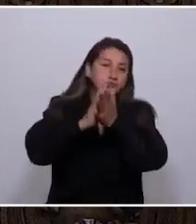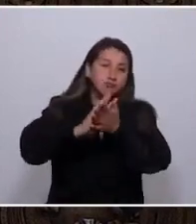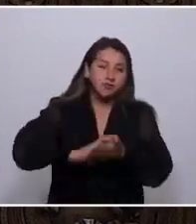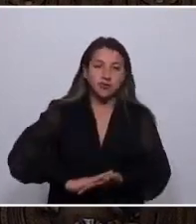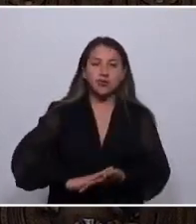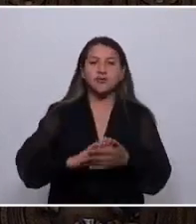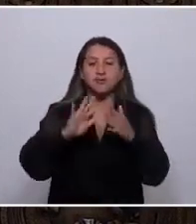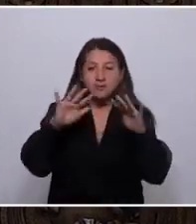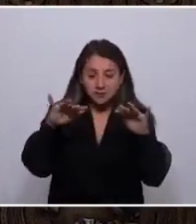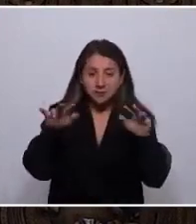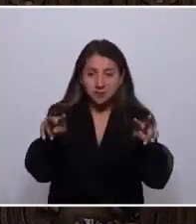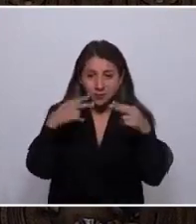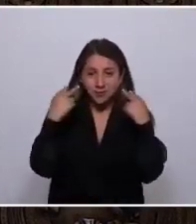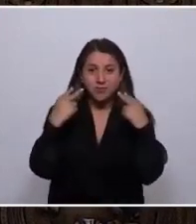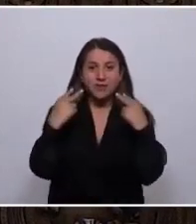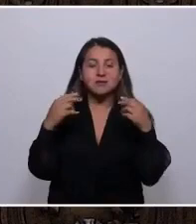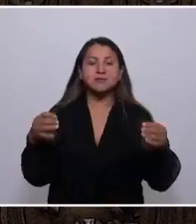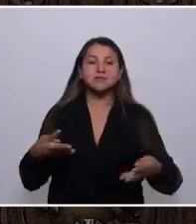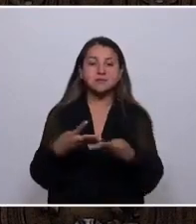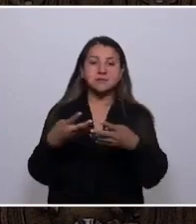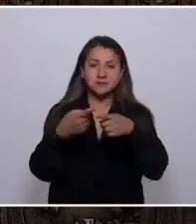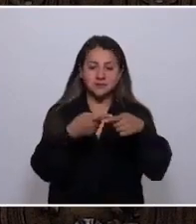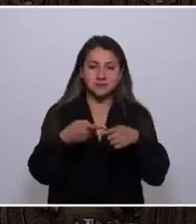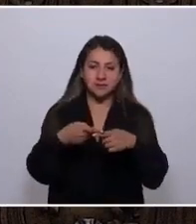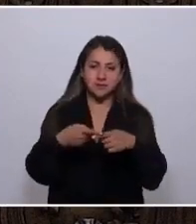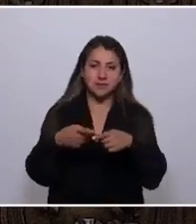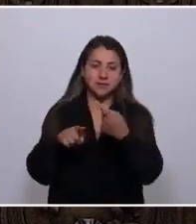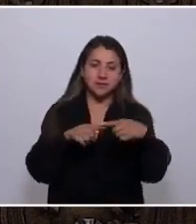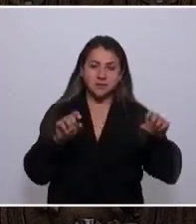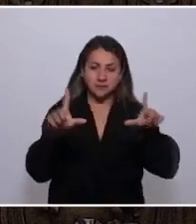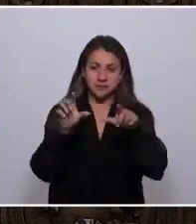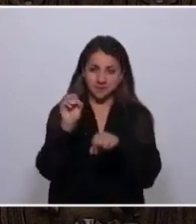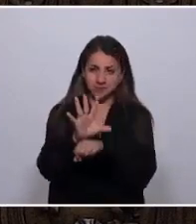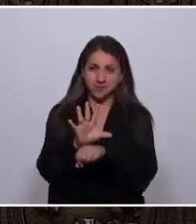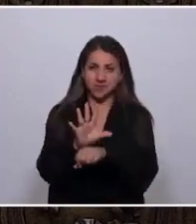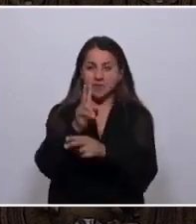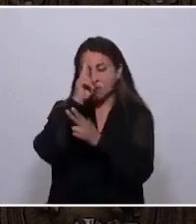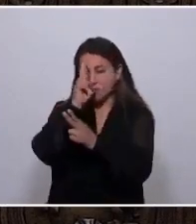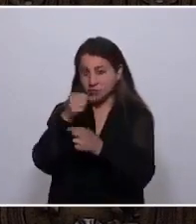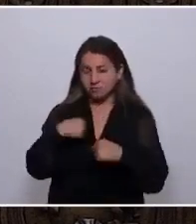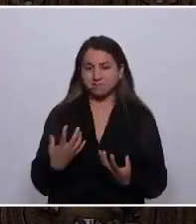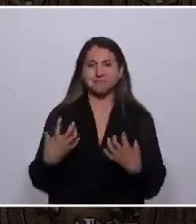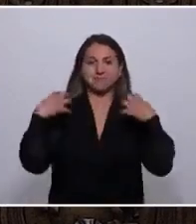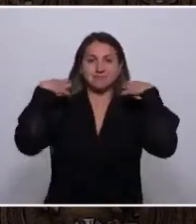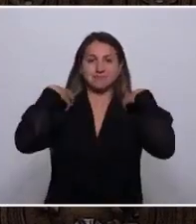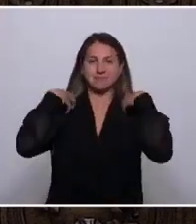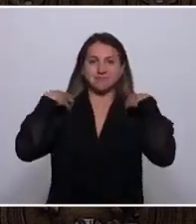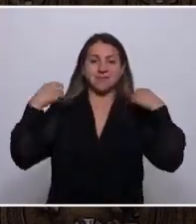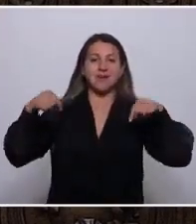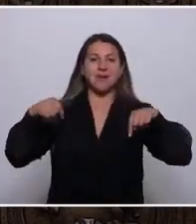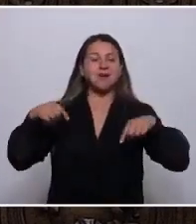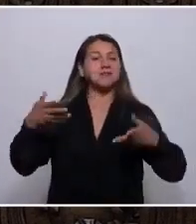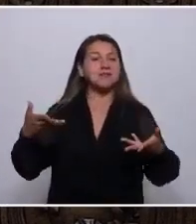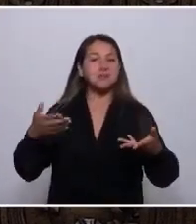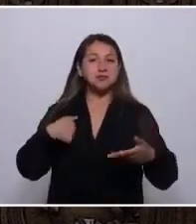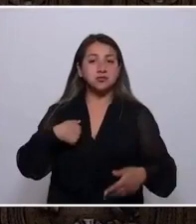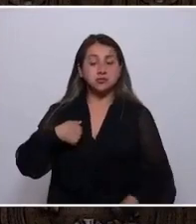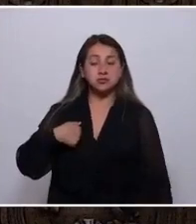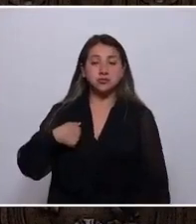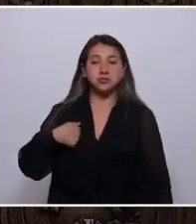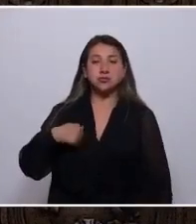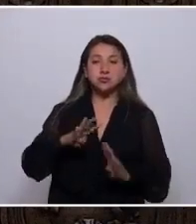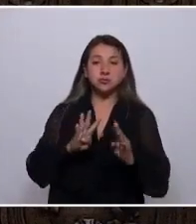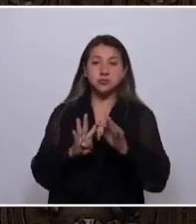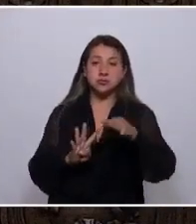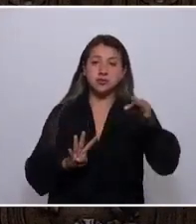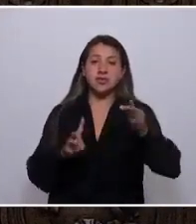nos ven o escuchan a través de la transmisión. Tengo el honor y la responsabilidad de presentarme ante este pleno como convencional constituyente electo